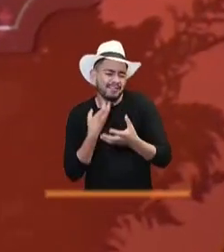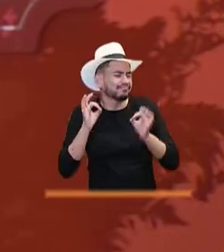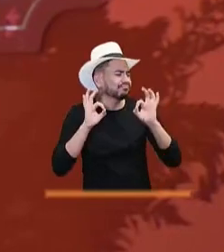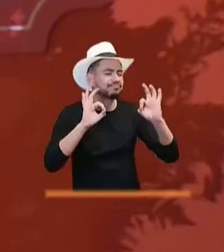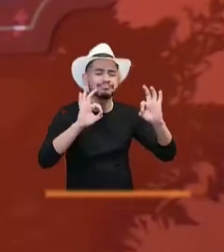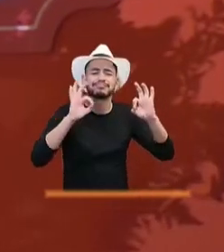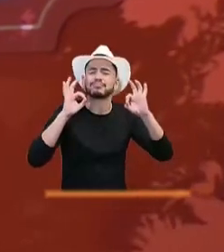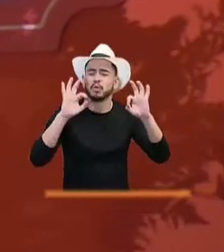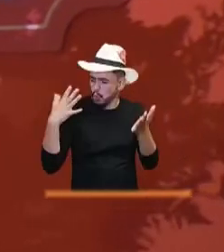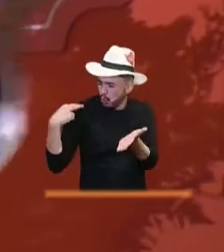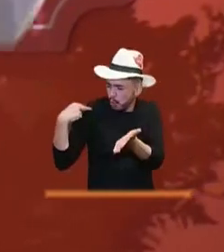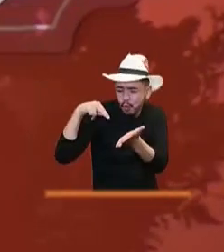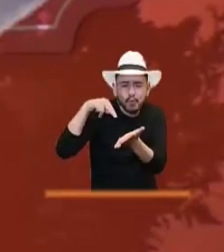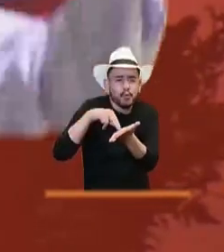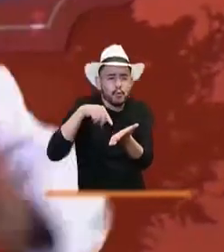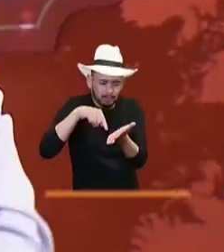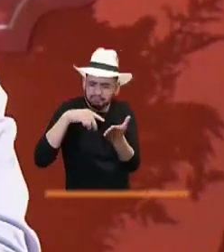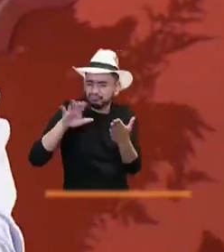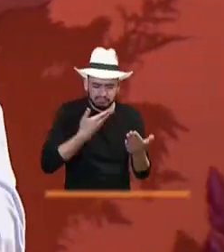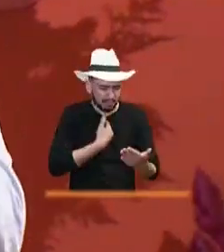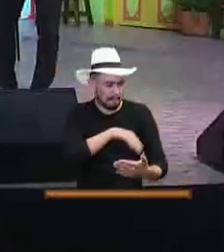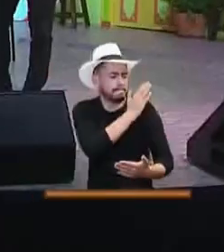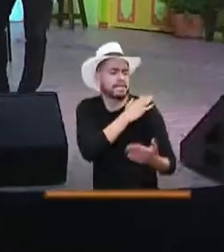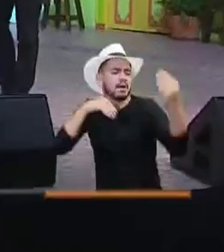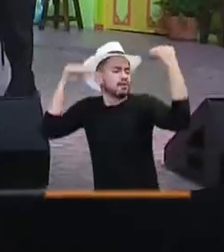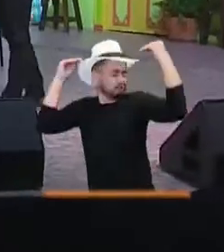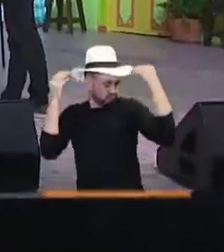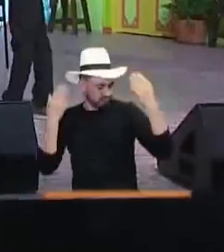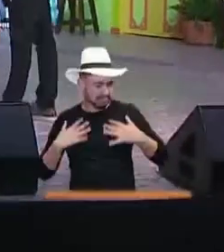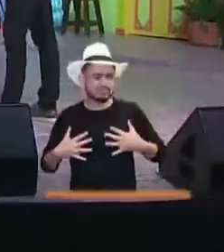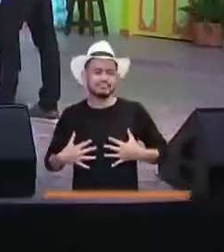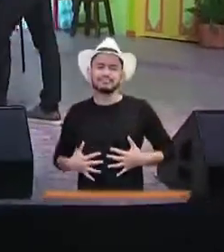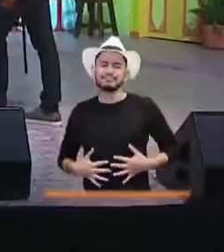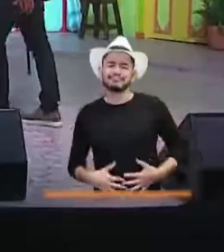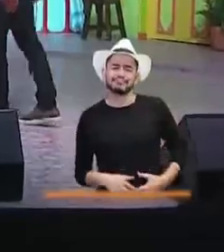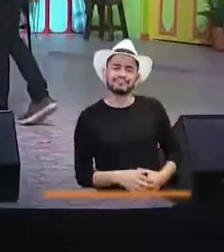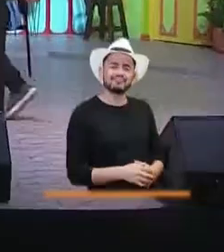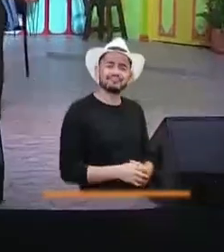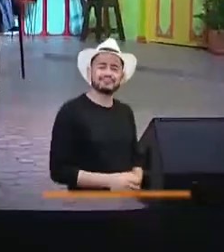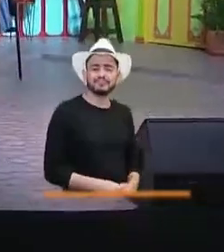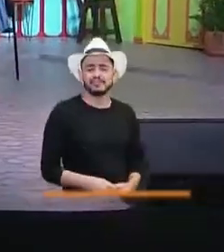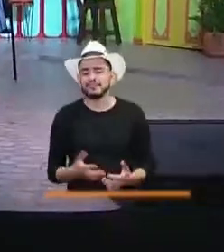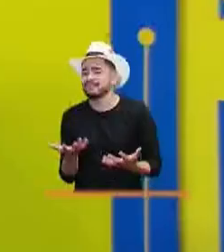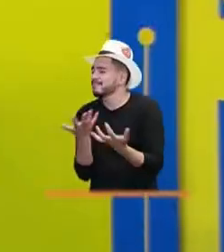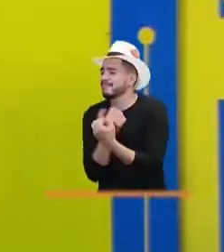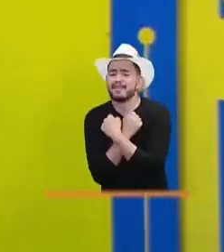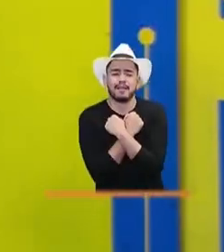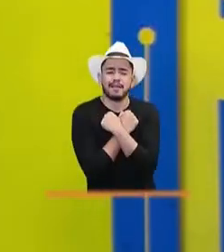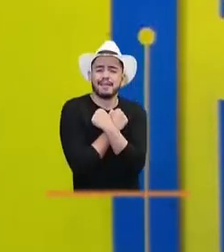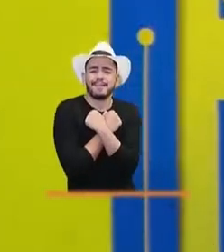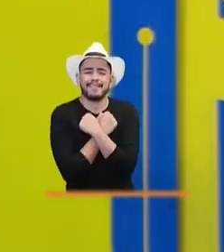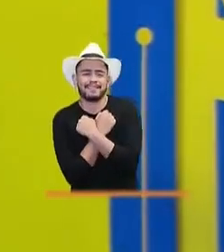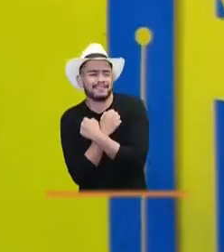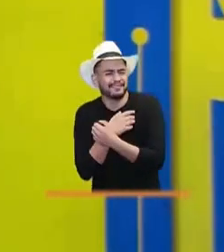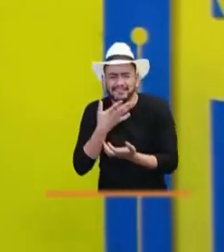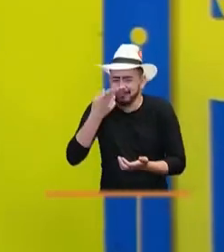a trobar con sombrero y con carriel. Y el amor por mi hija